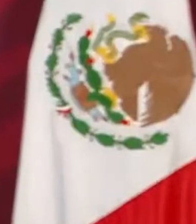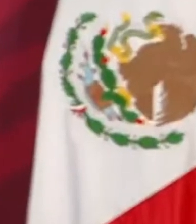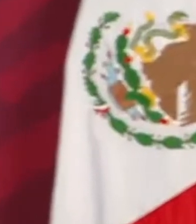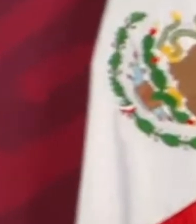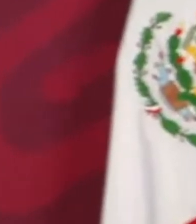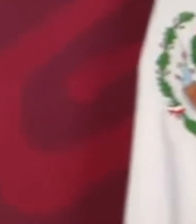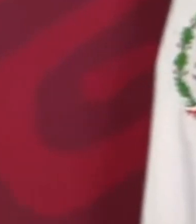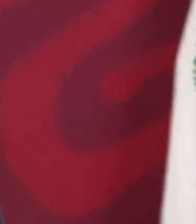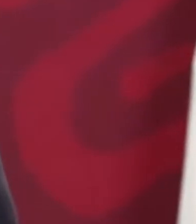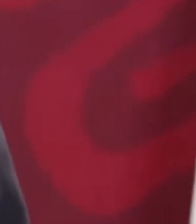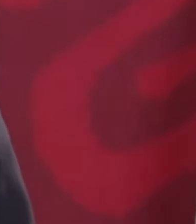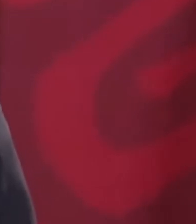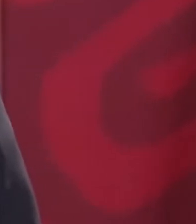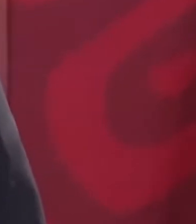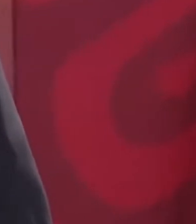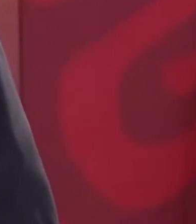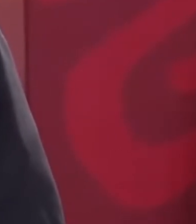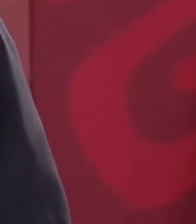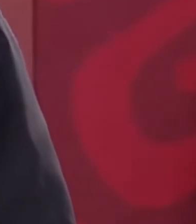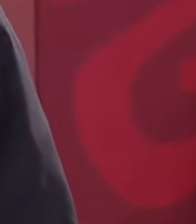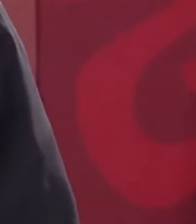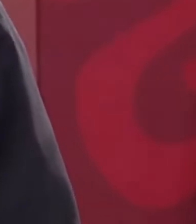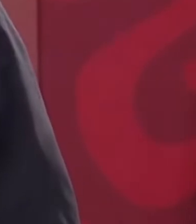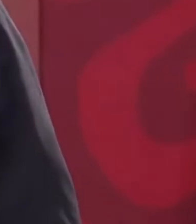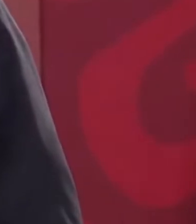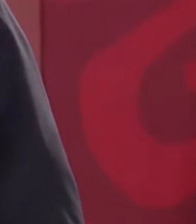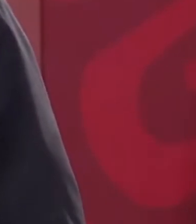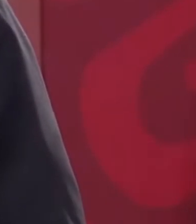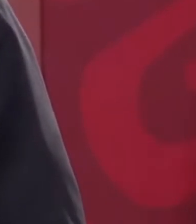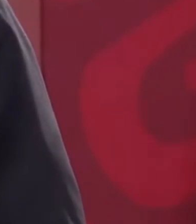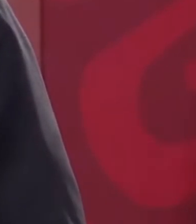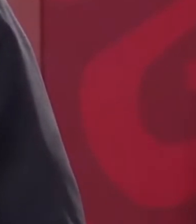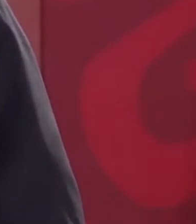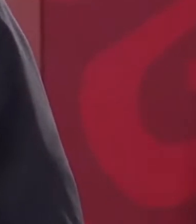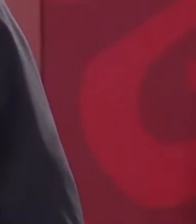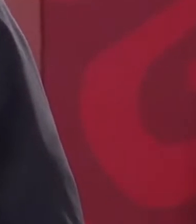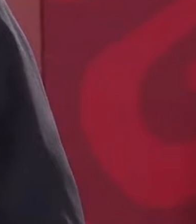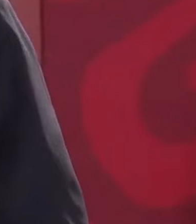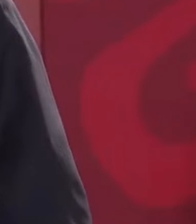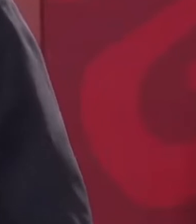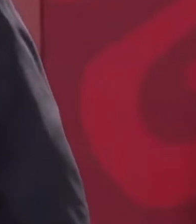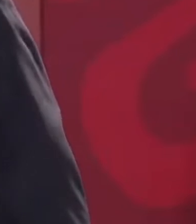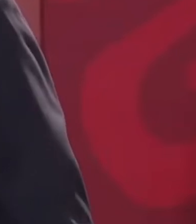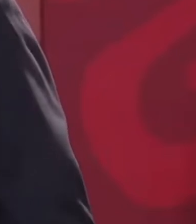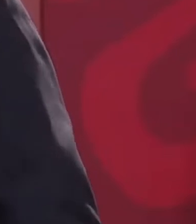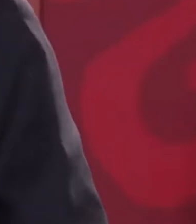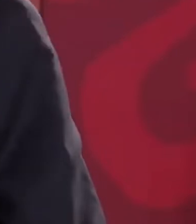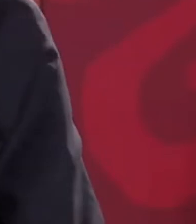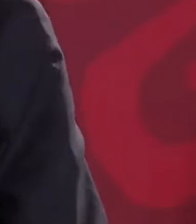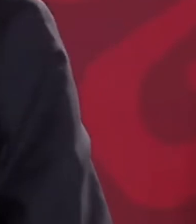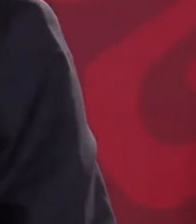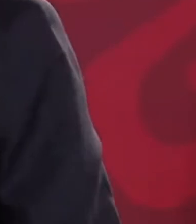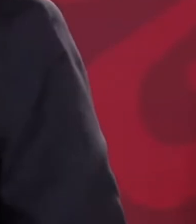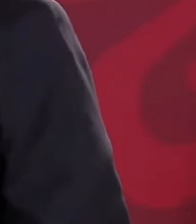económico. Ahora, la guerra de Rusia y Ucrania